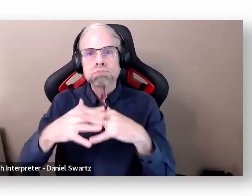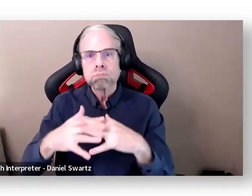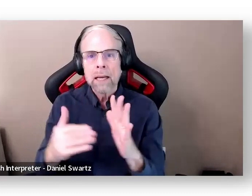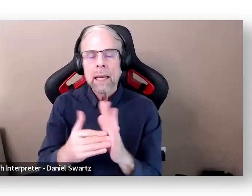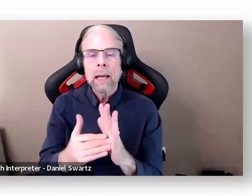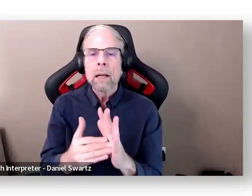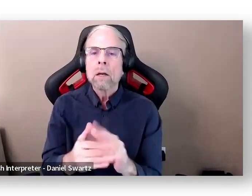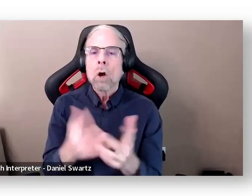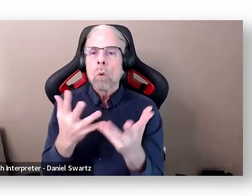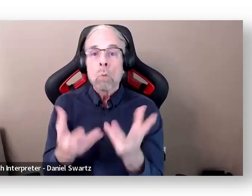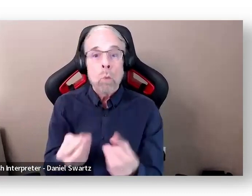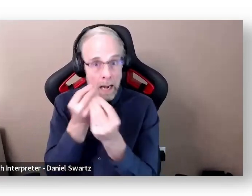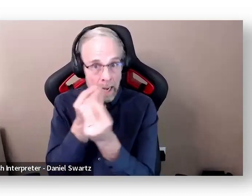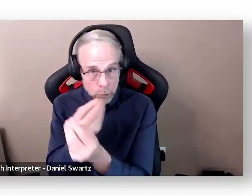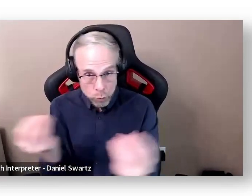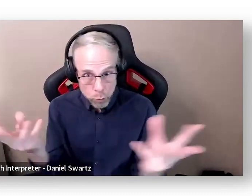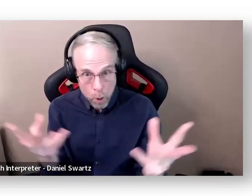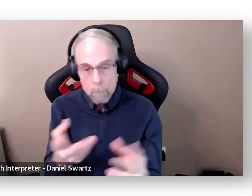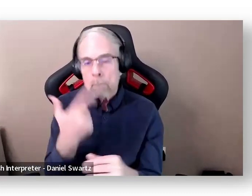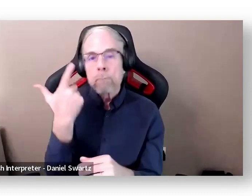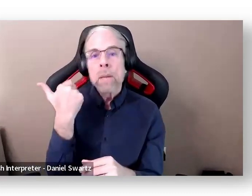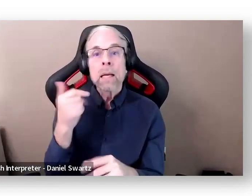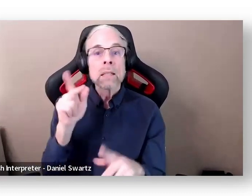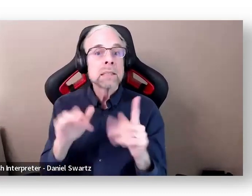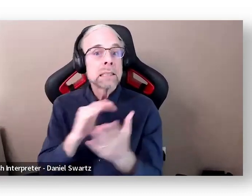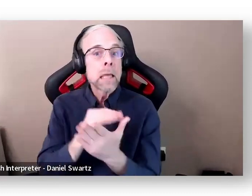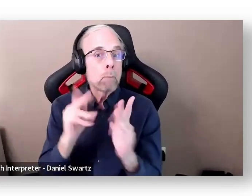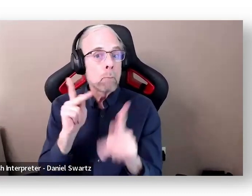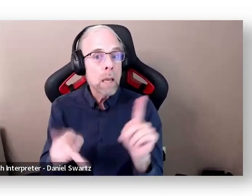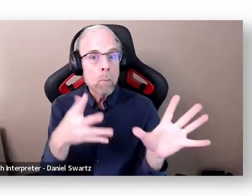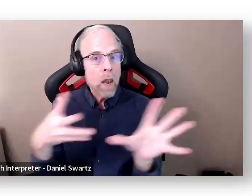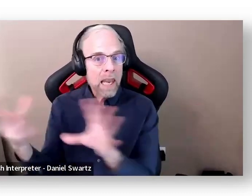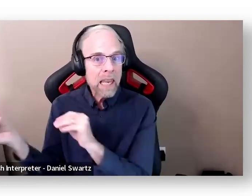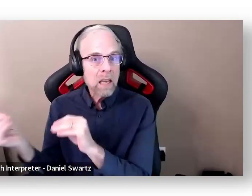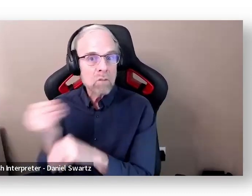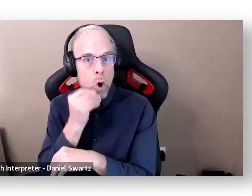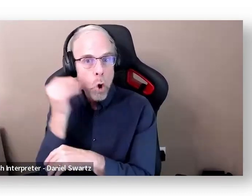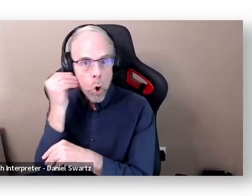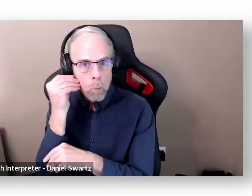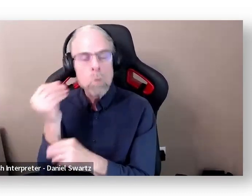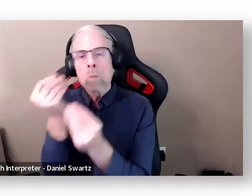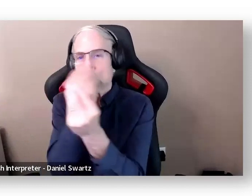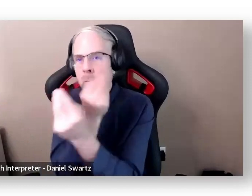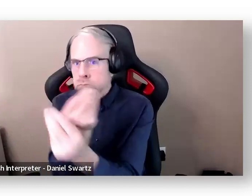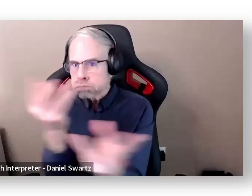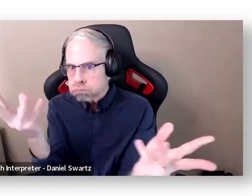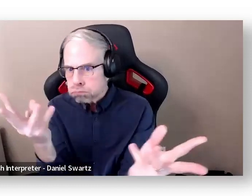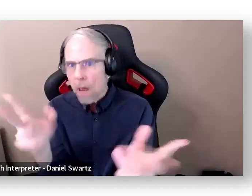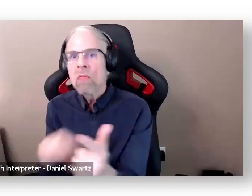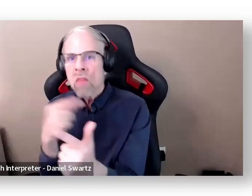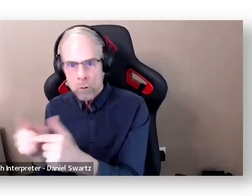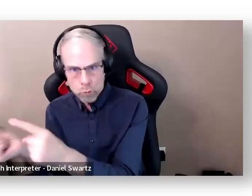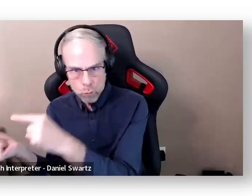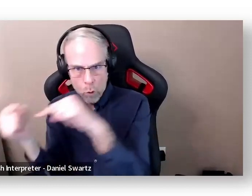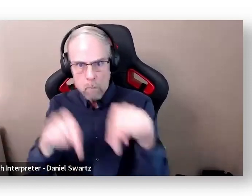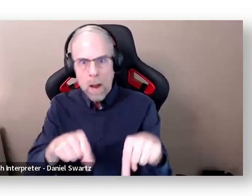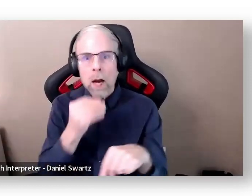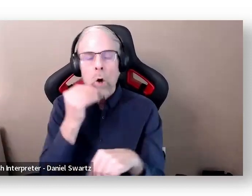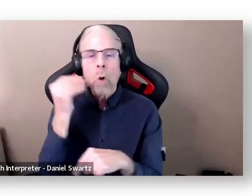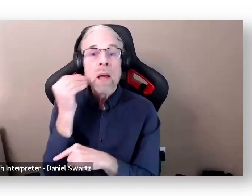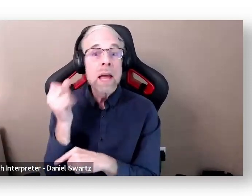ya restauramos la energía. Hacemos esto porque nosotros sabemos que mucha gente sale de su